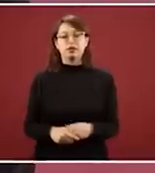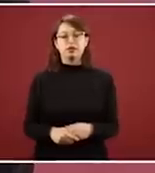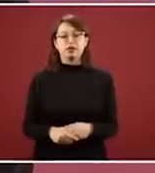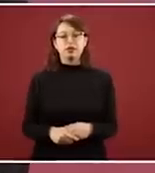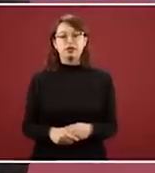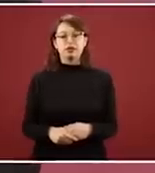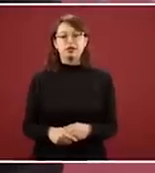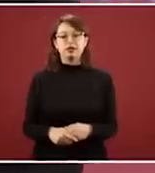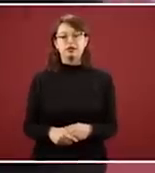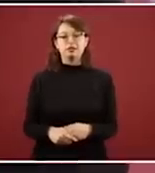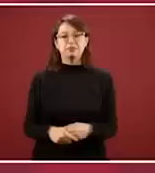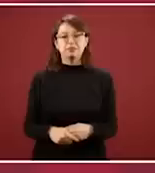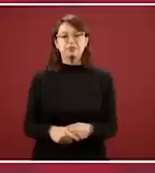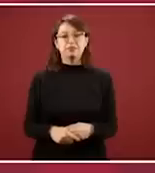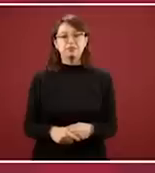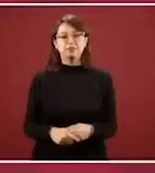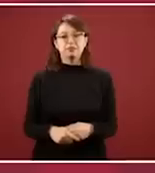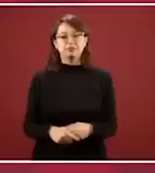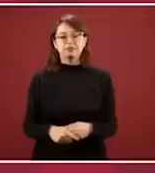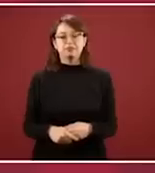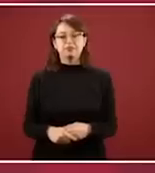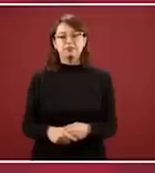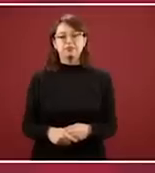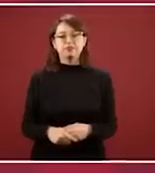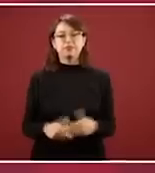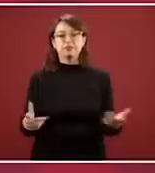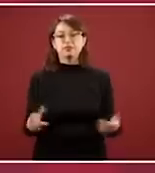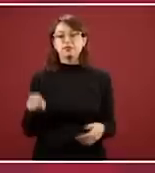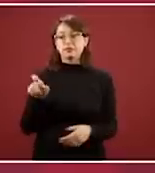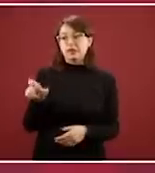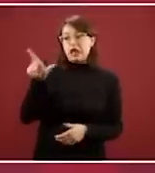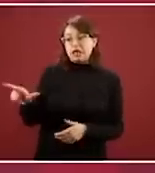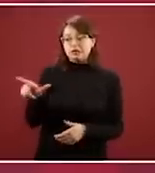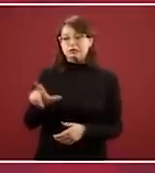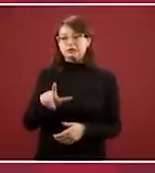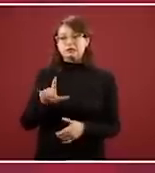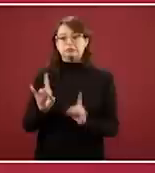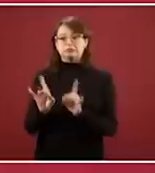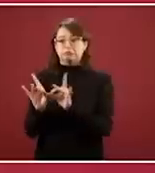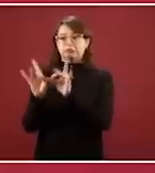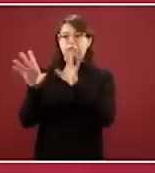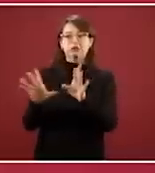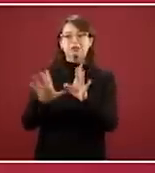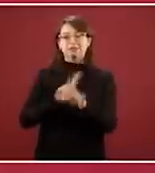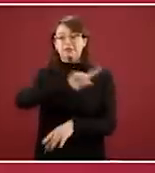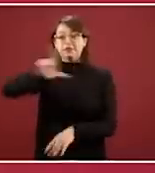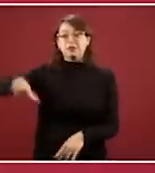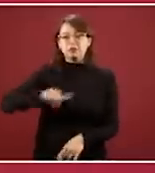Y me dio mucho gusto que ofreciera disculpa con humildad